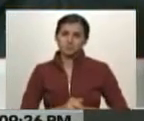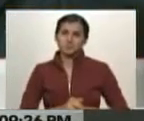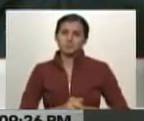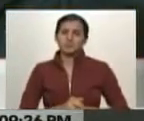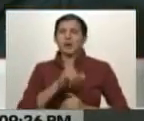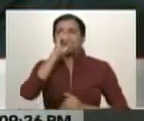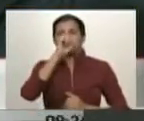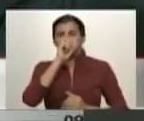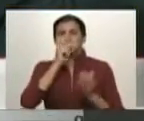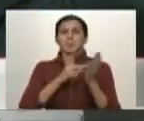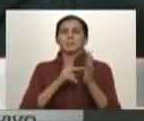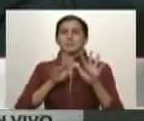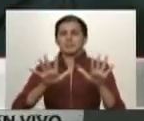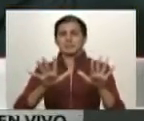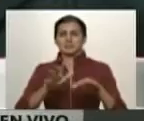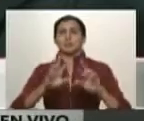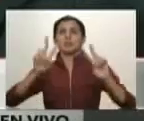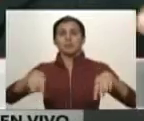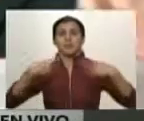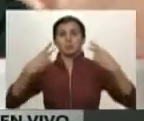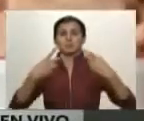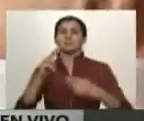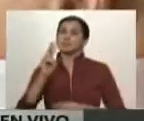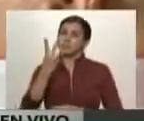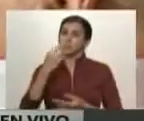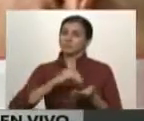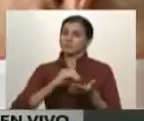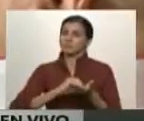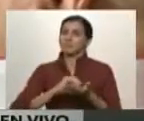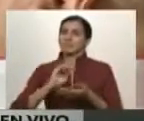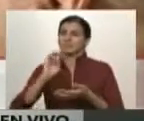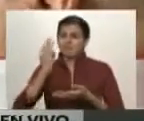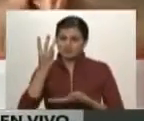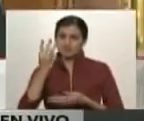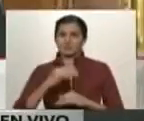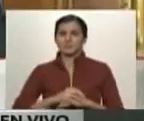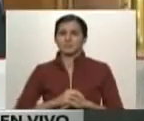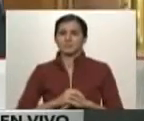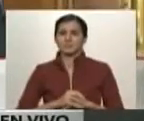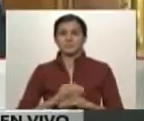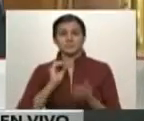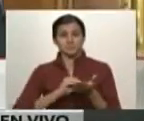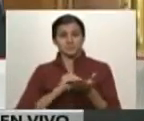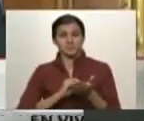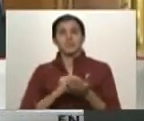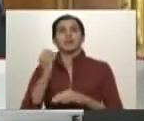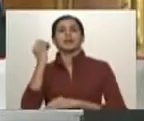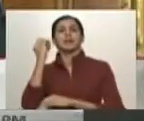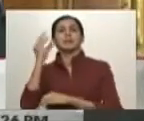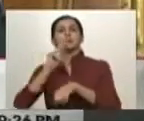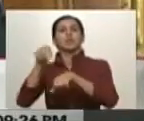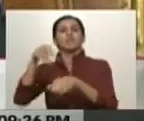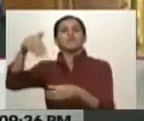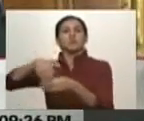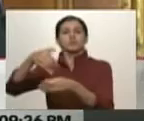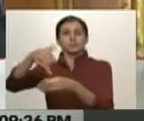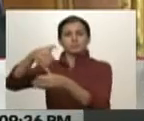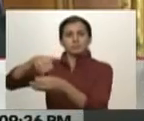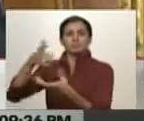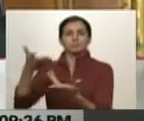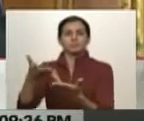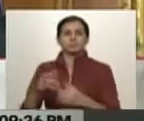en el 2010 se renovó por segunda vez fue la tercera elección de la asamblea nacional y bueno un